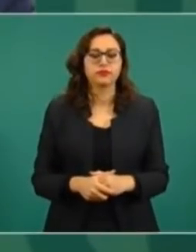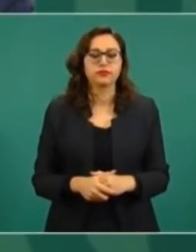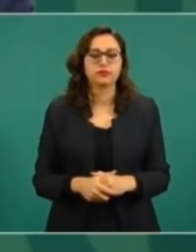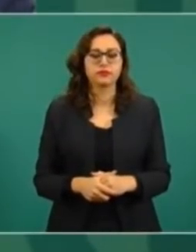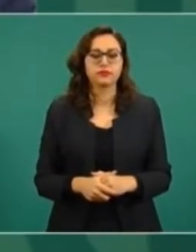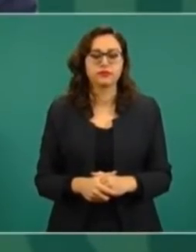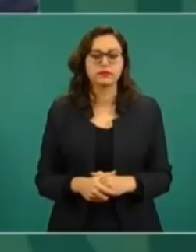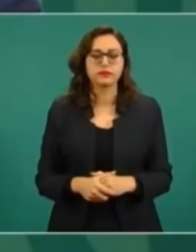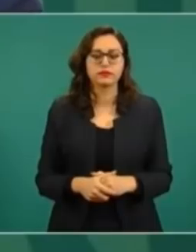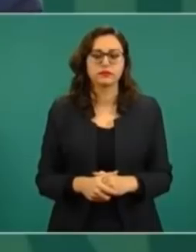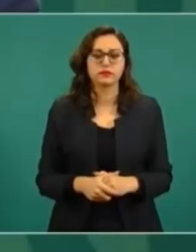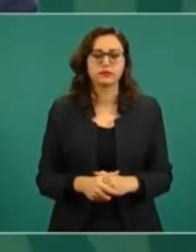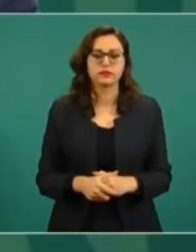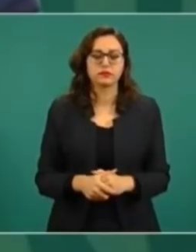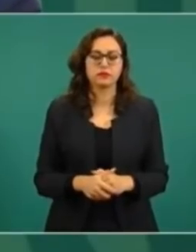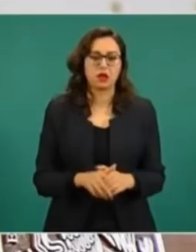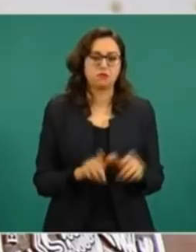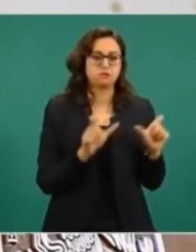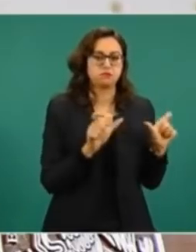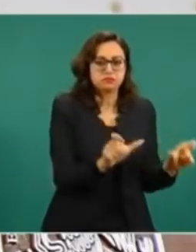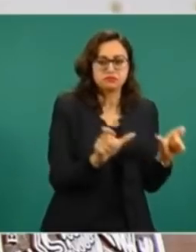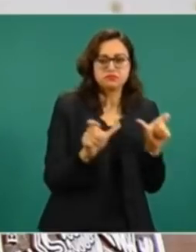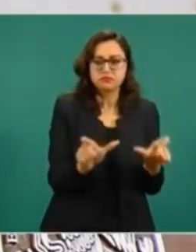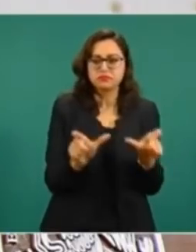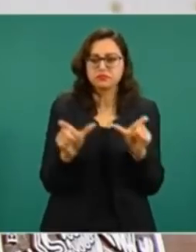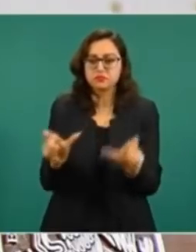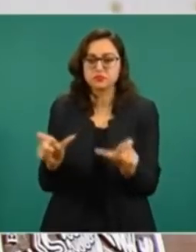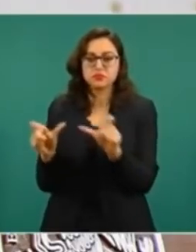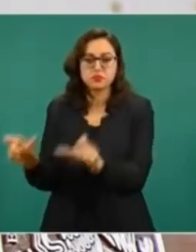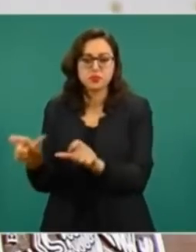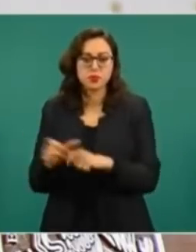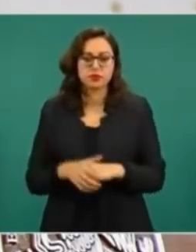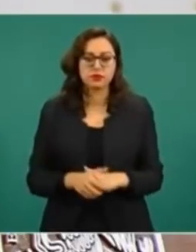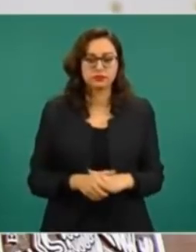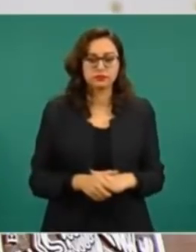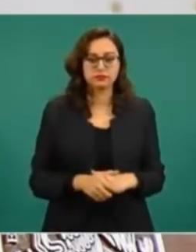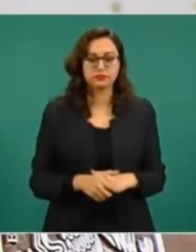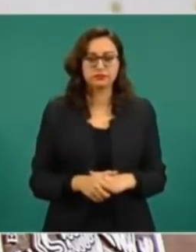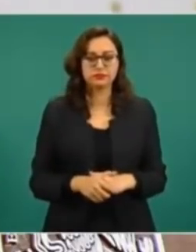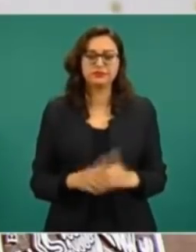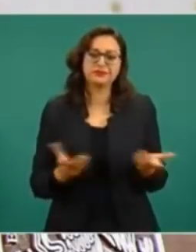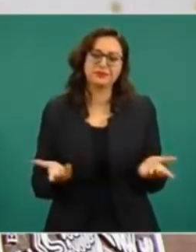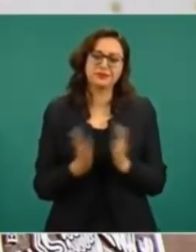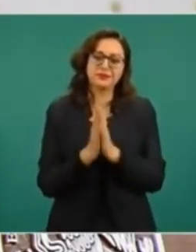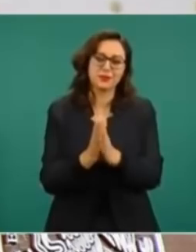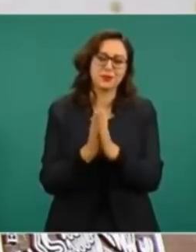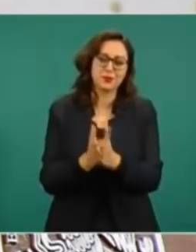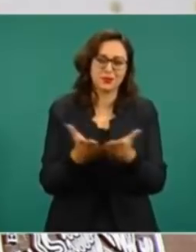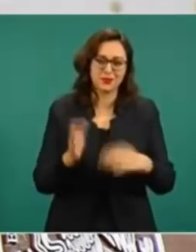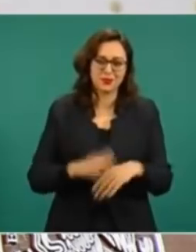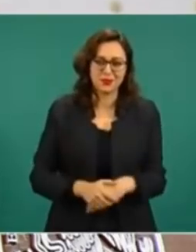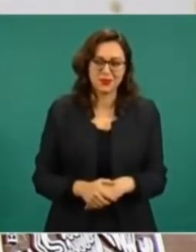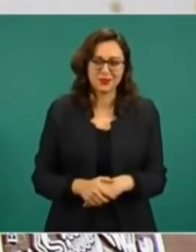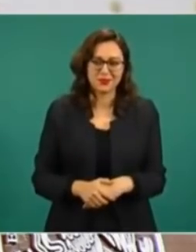Puestos fronterizos, como si las armas entraran